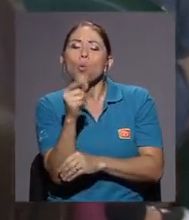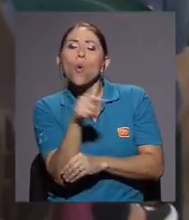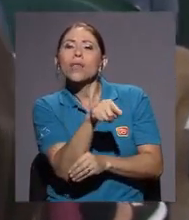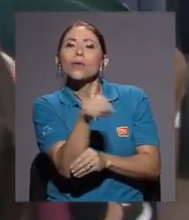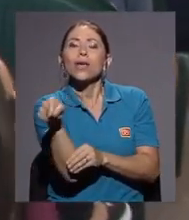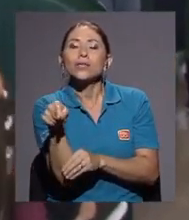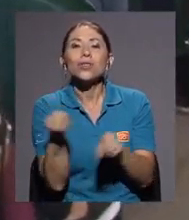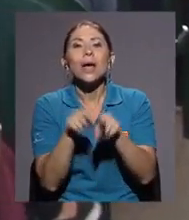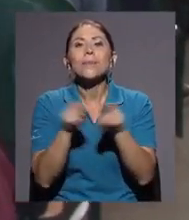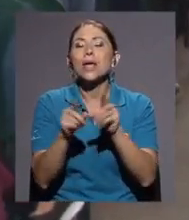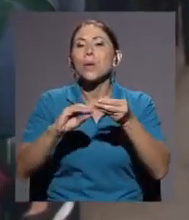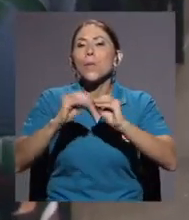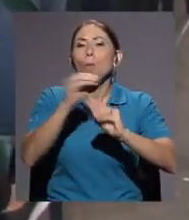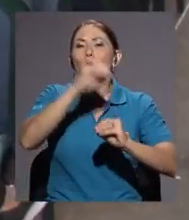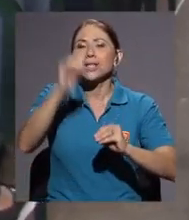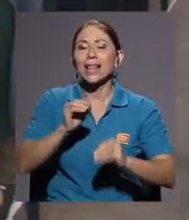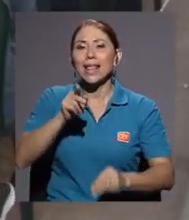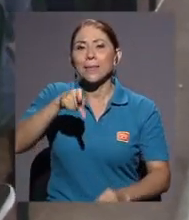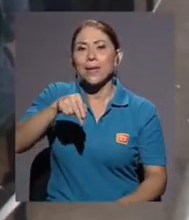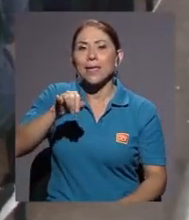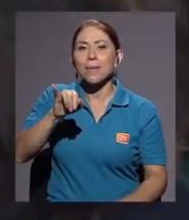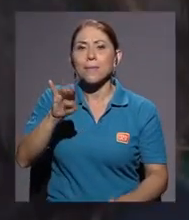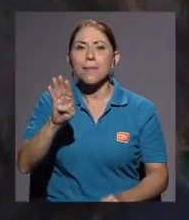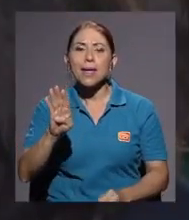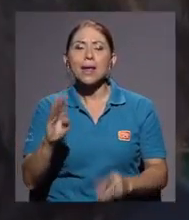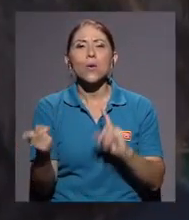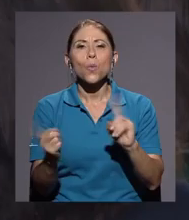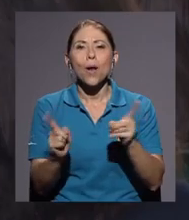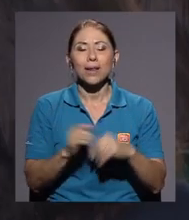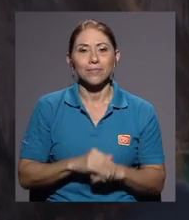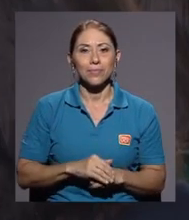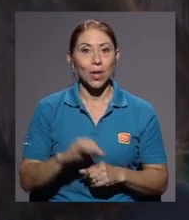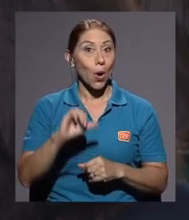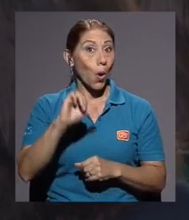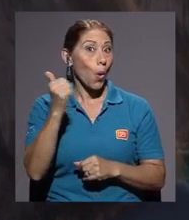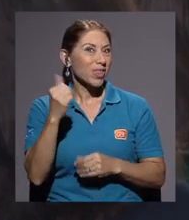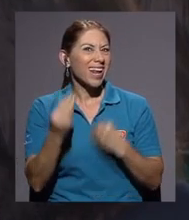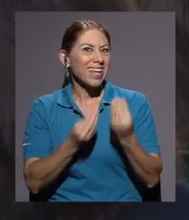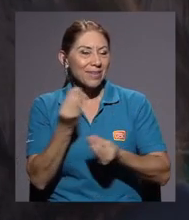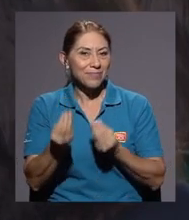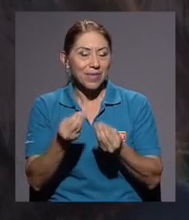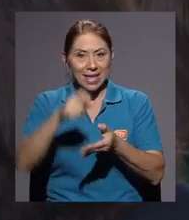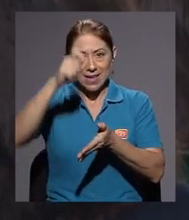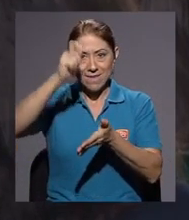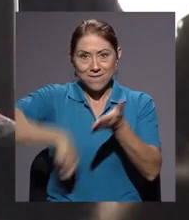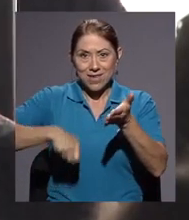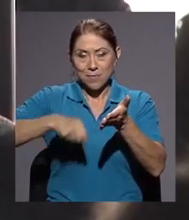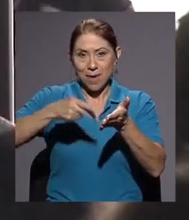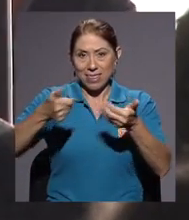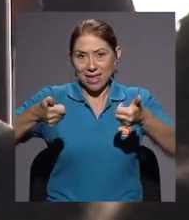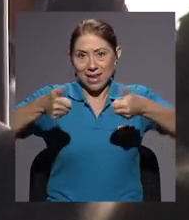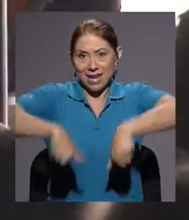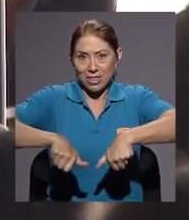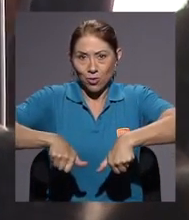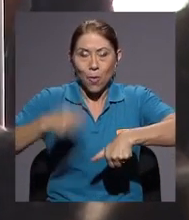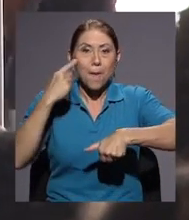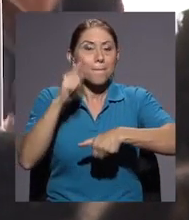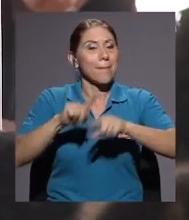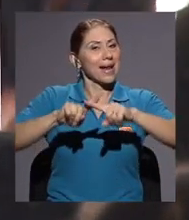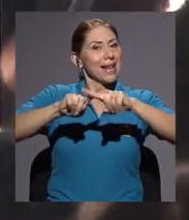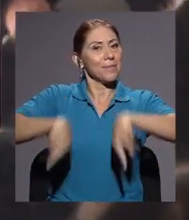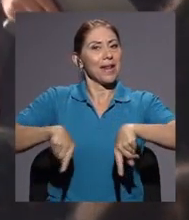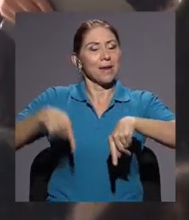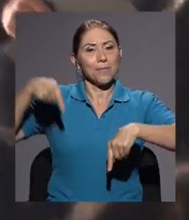del Producto Interno Bruto. Otra de las iniciativas fue la firma del decreto que busca erradicar la violencia contra las mujeres hace dos